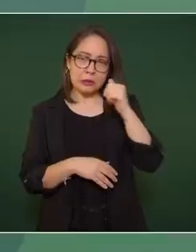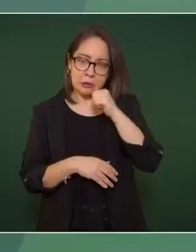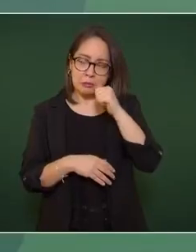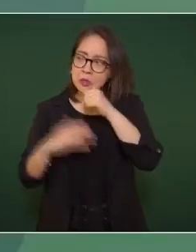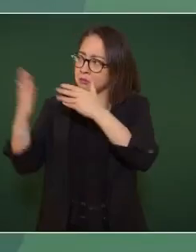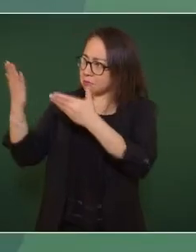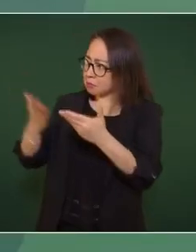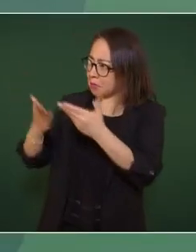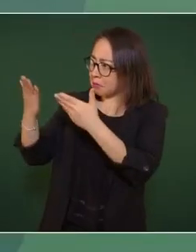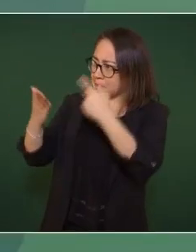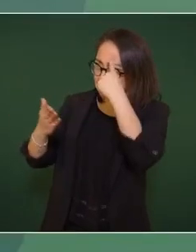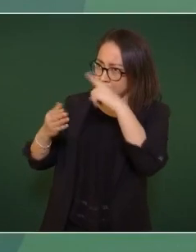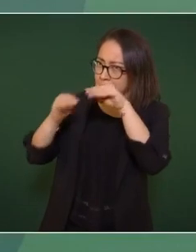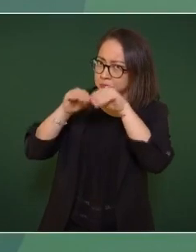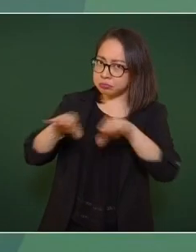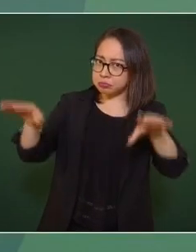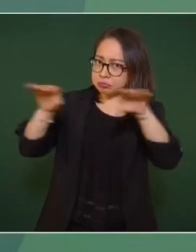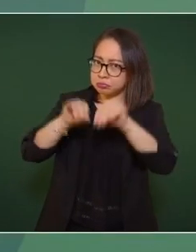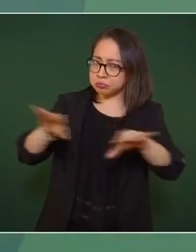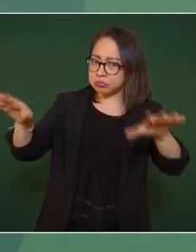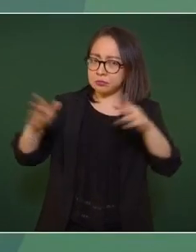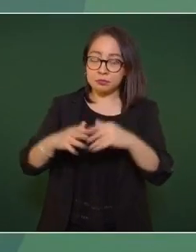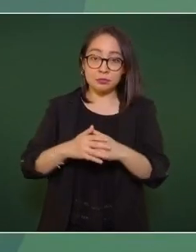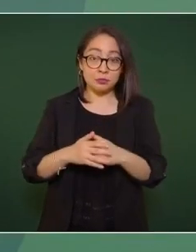era muy difícil,